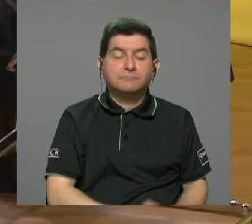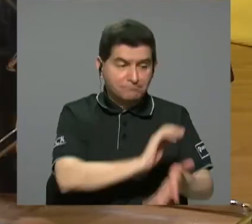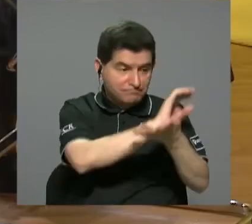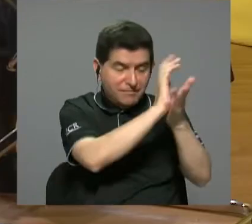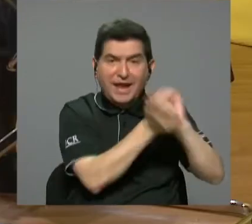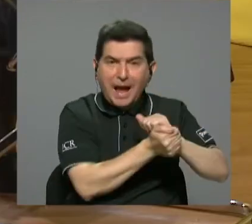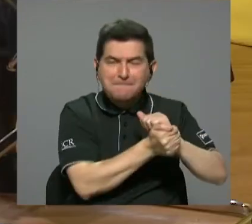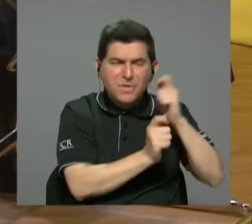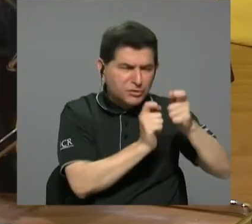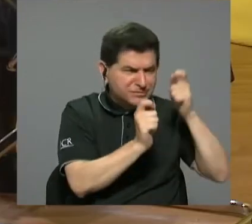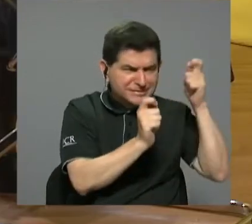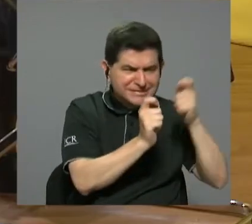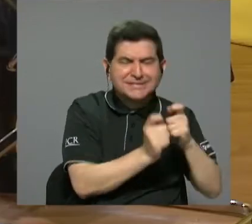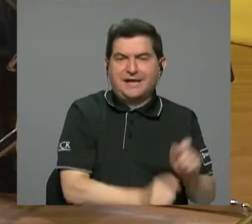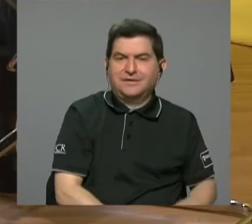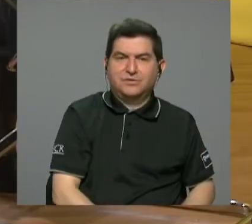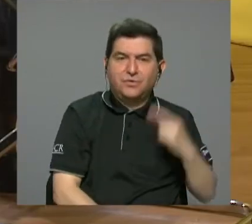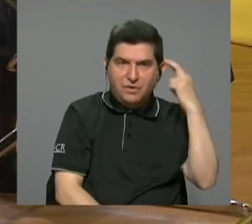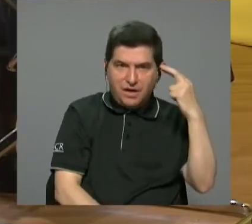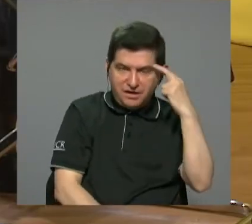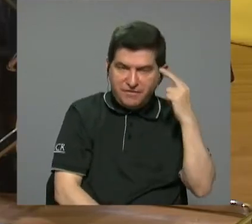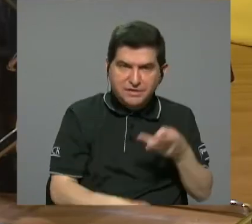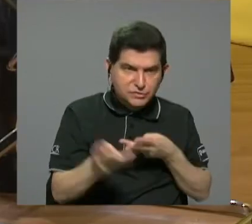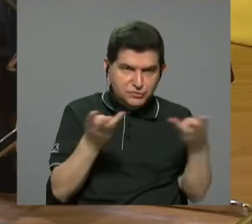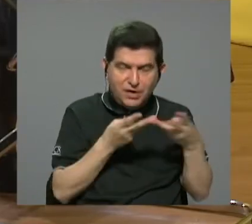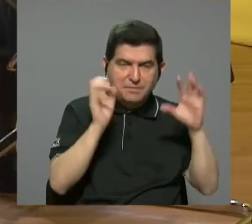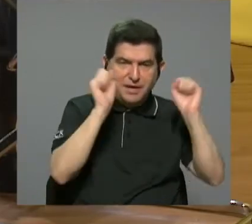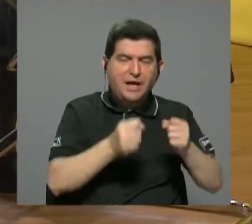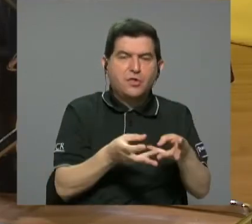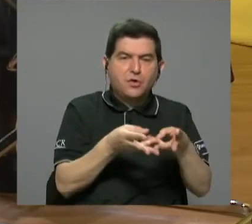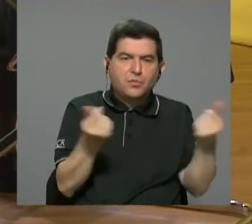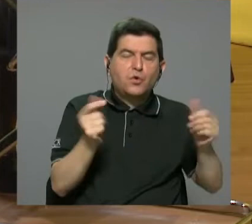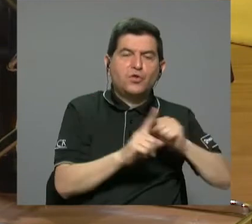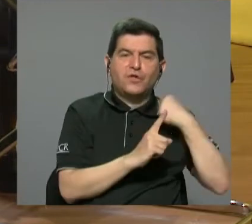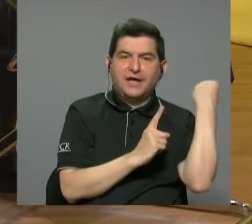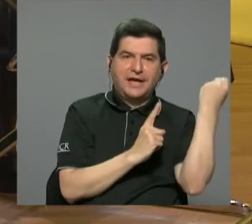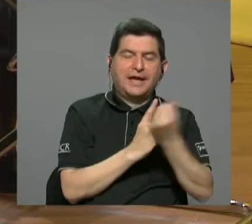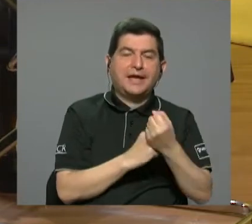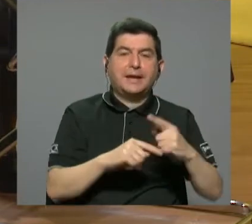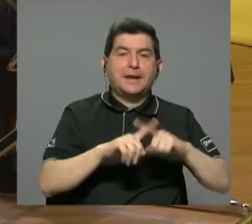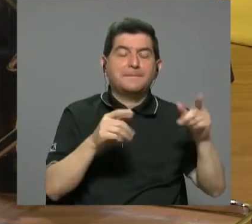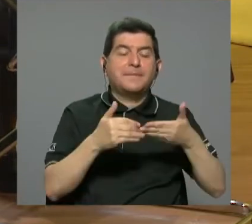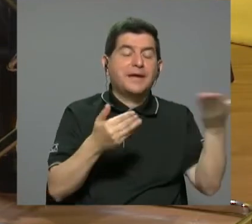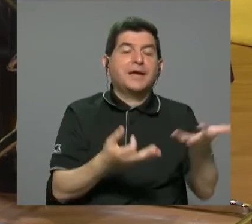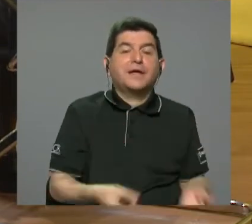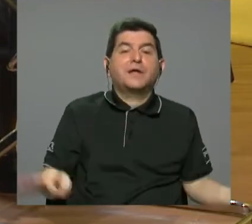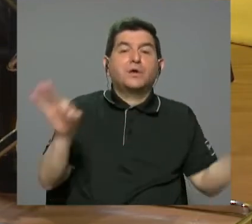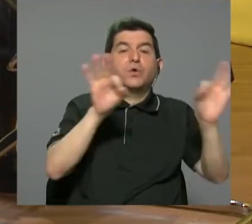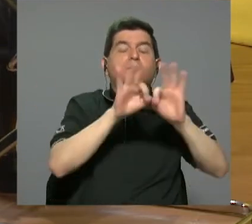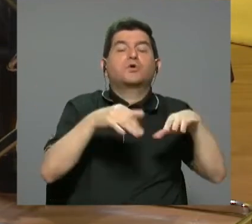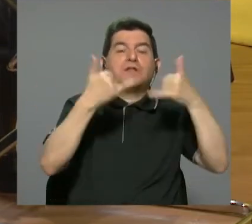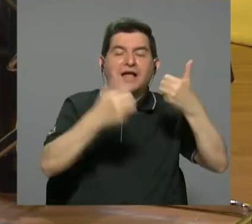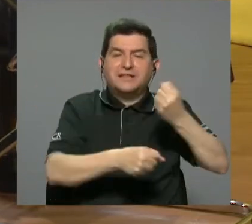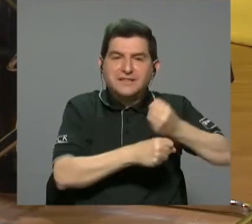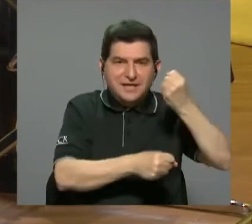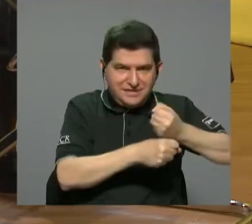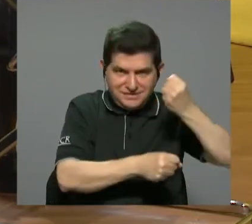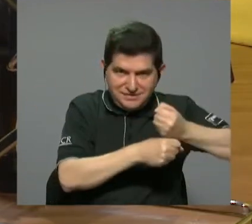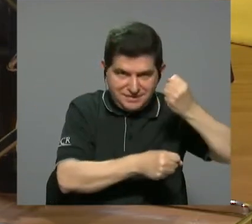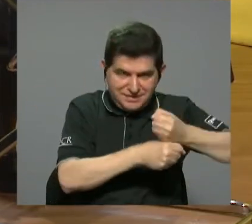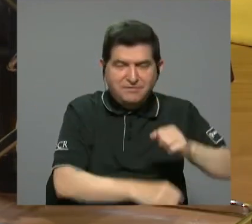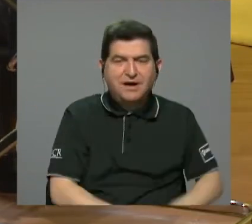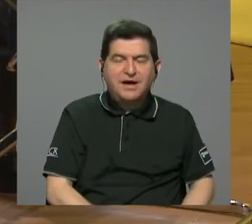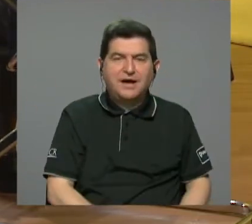cambios puntuales a efecto de que el mercado pudiera solventar esta situación, pero una cosa importante era que ya venía trabajándose en